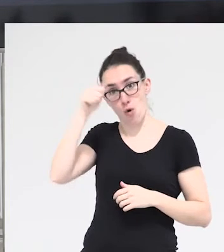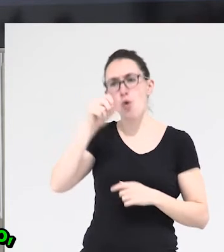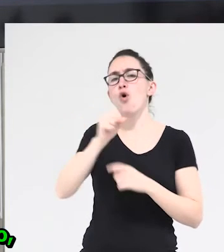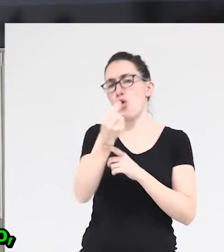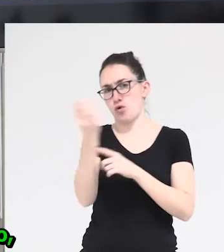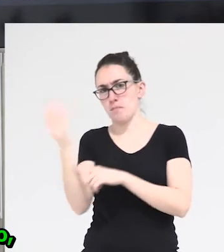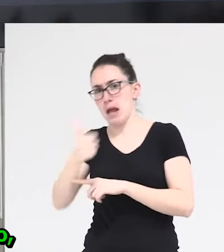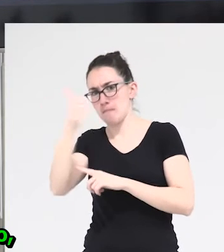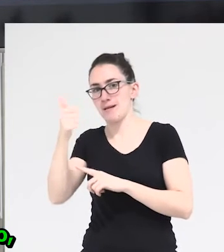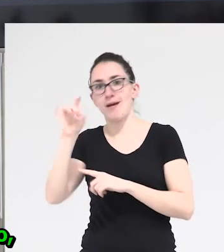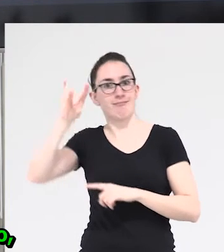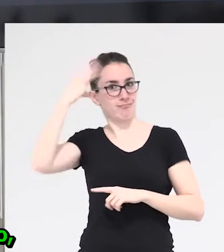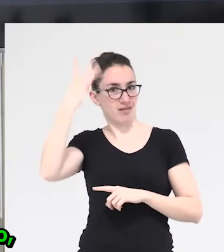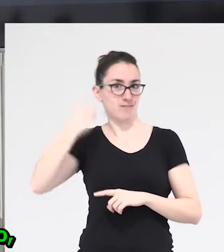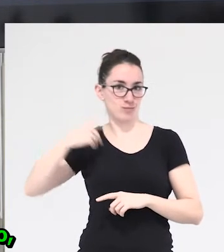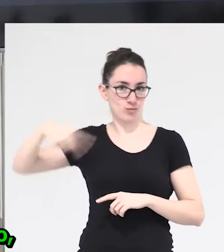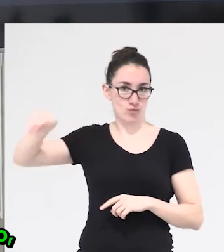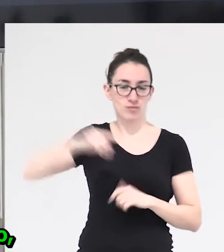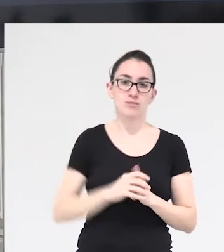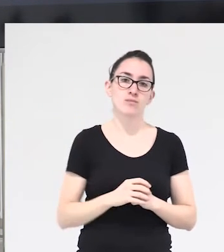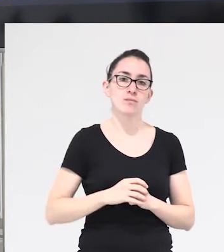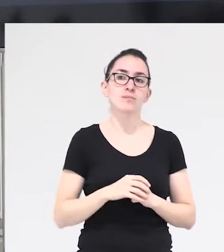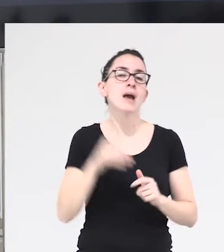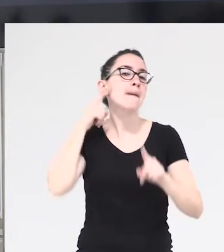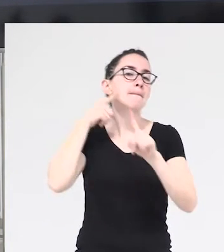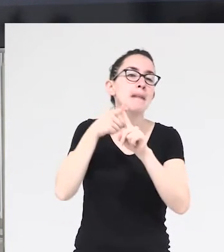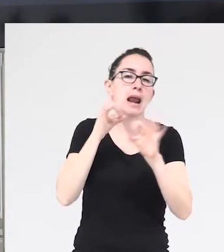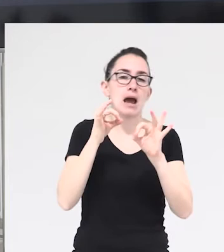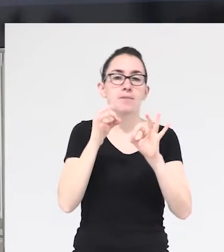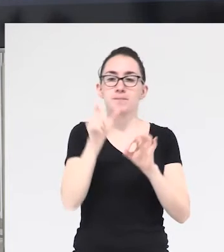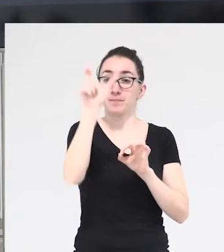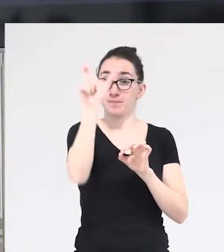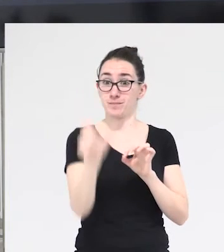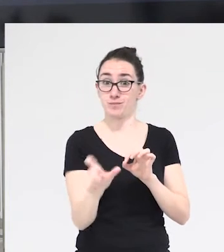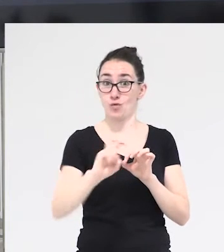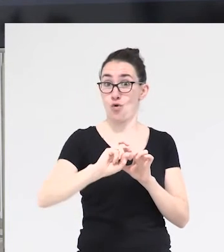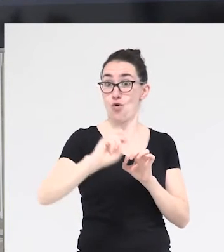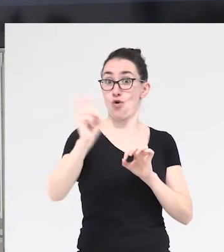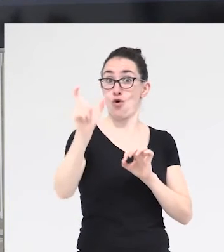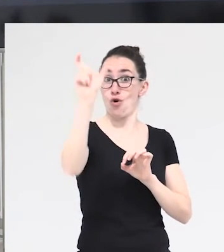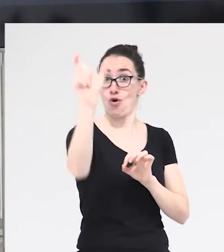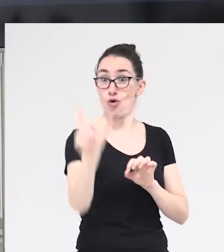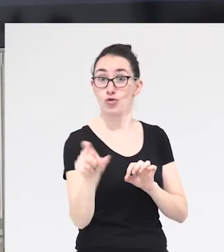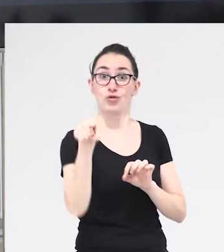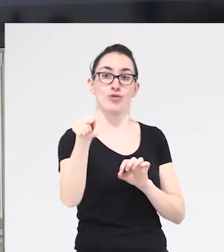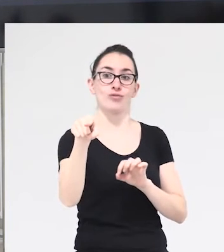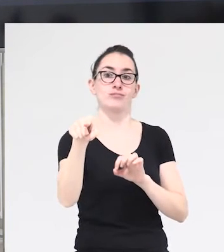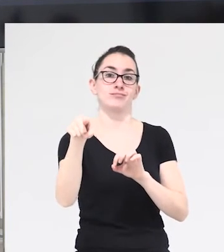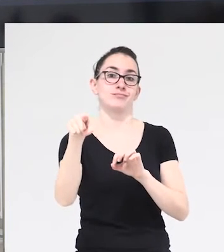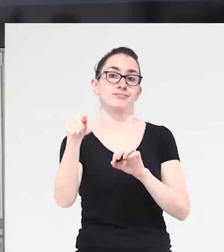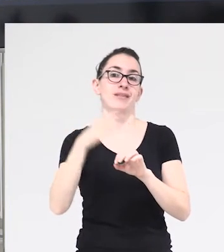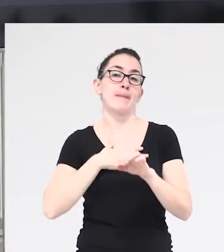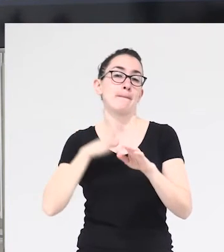más, surge para medir cómo es ese otro que se encuentra en las colonias, ¿no? Como la antropología, o